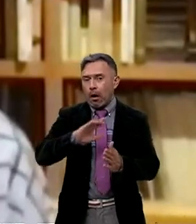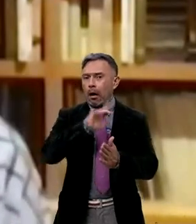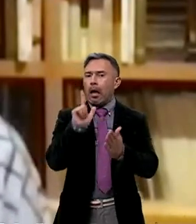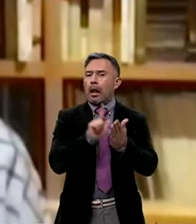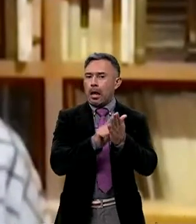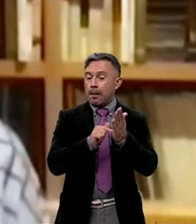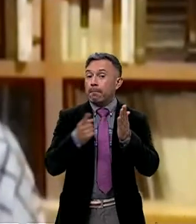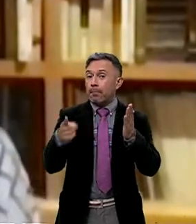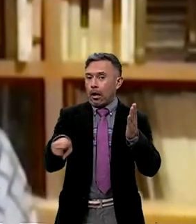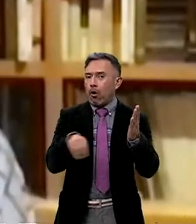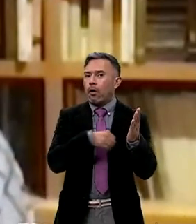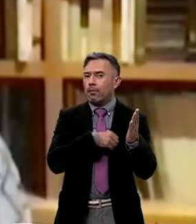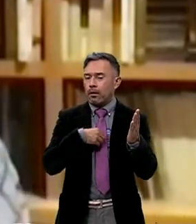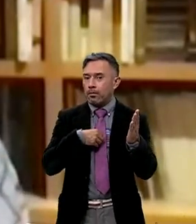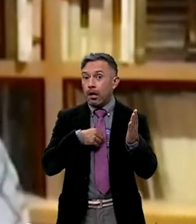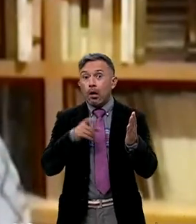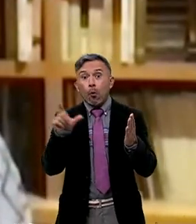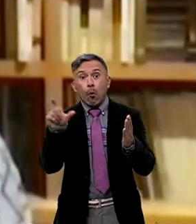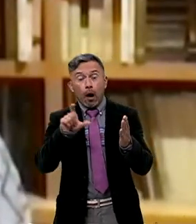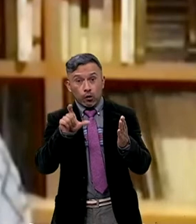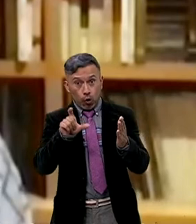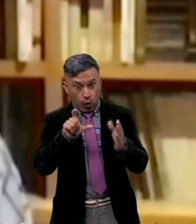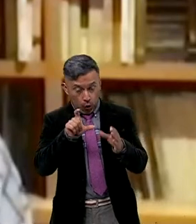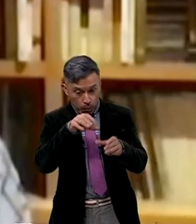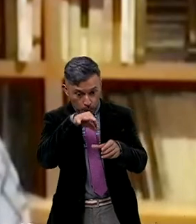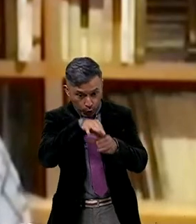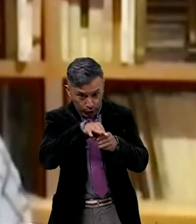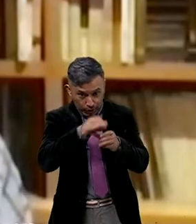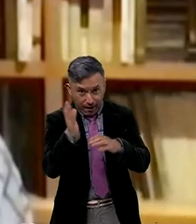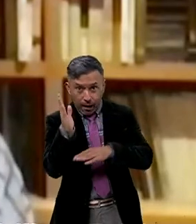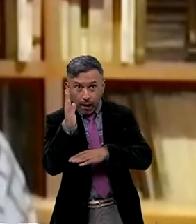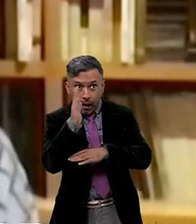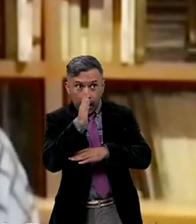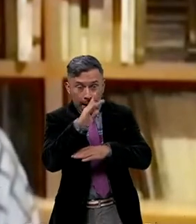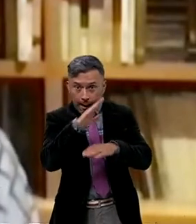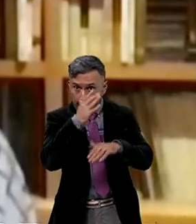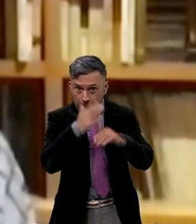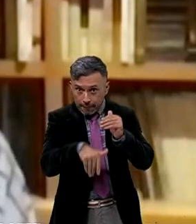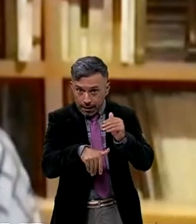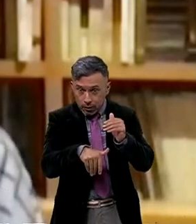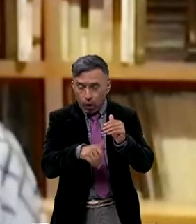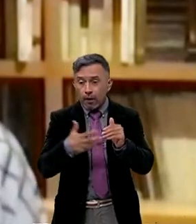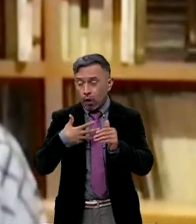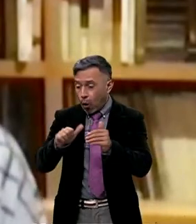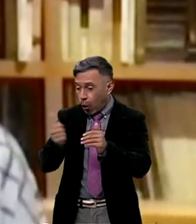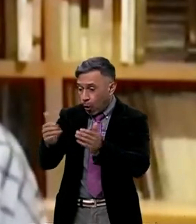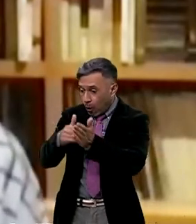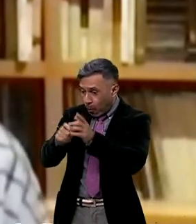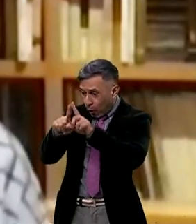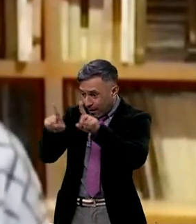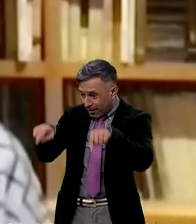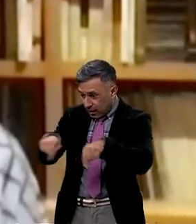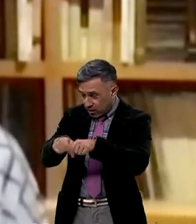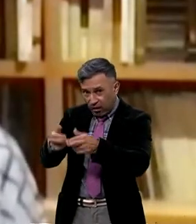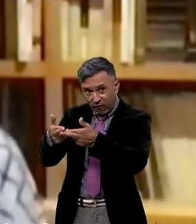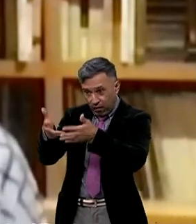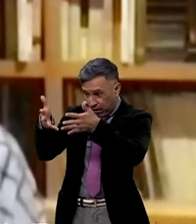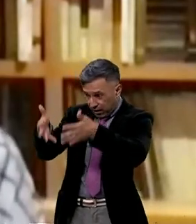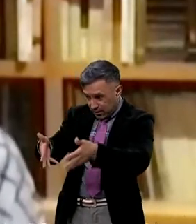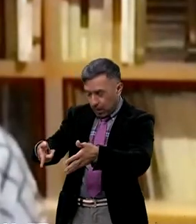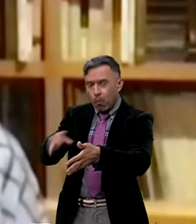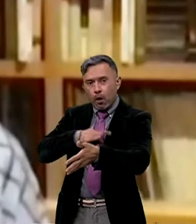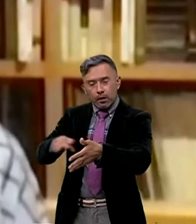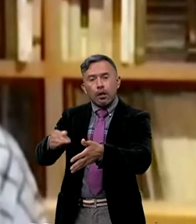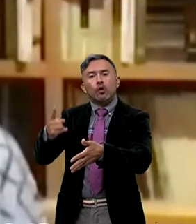una vez que termina la votación es decir todas las boletas sobrantes se invalidan con dos rayas